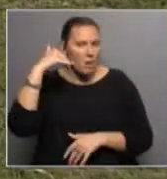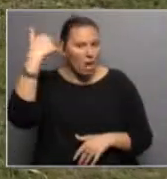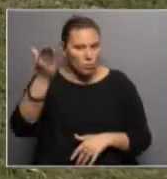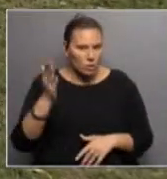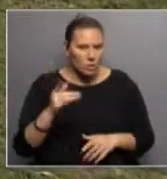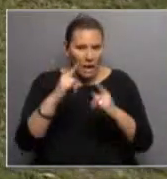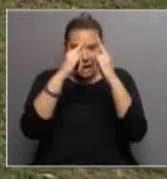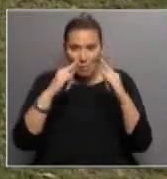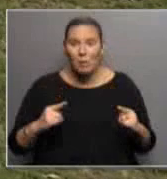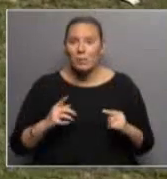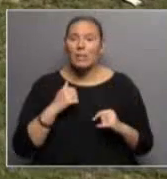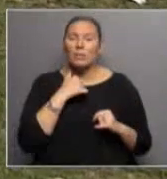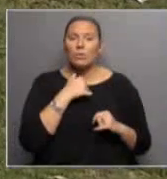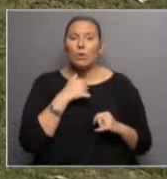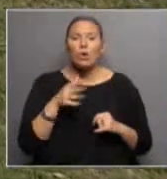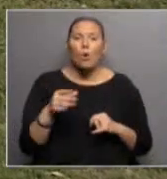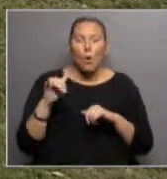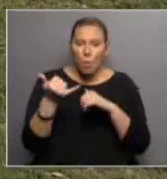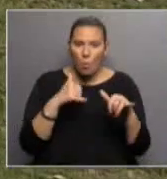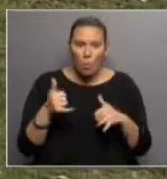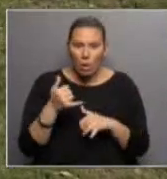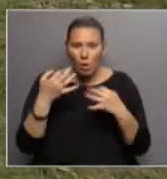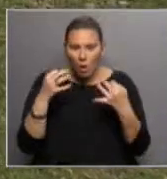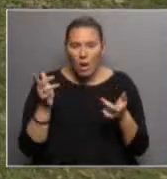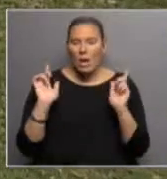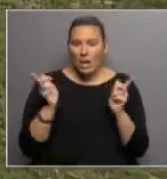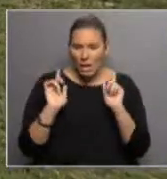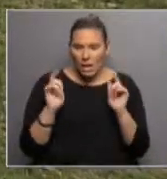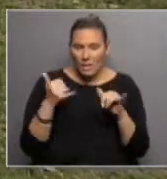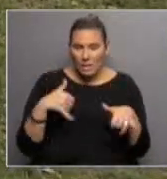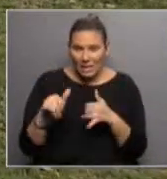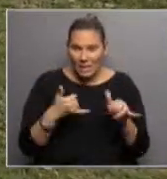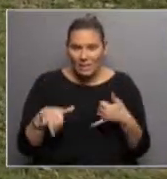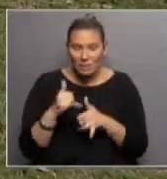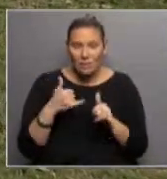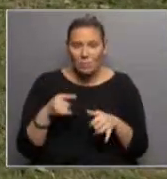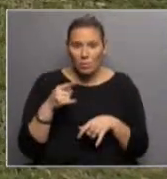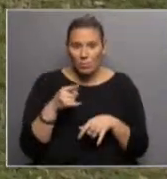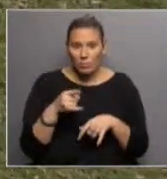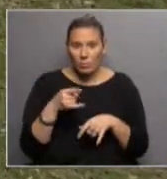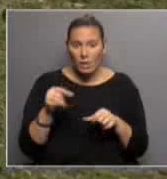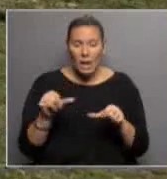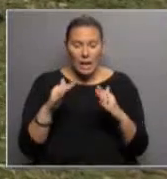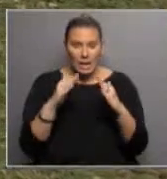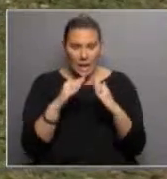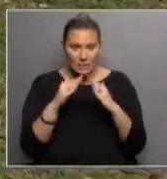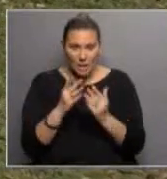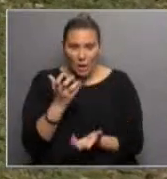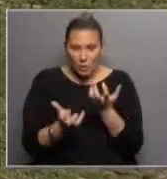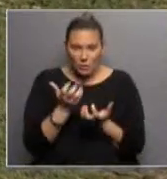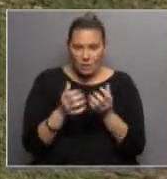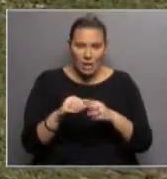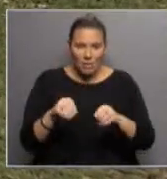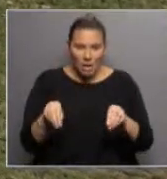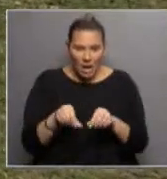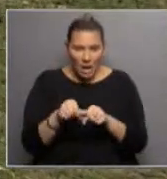los campamentos. Todos juegos que son bien recreativos y hacer, por ejemplo, casitas y cocinar con el barro,